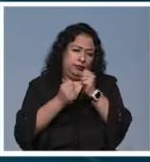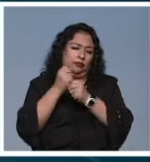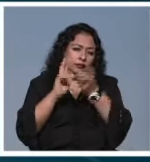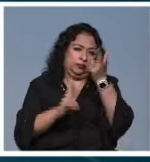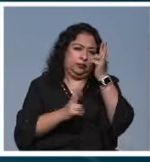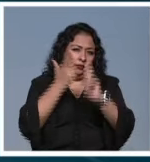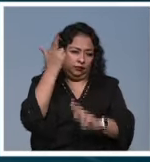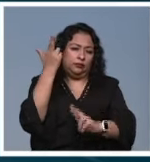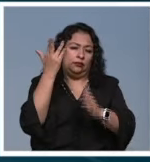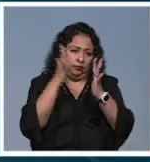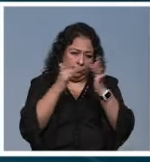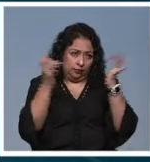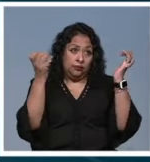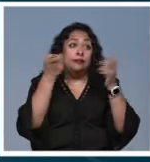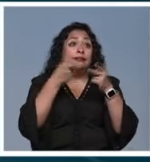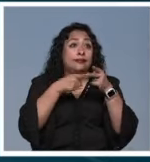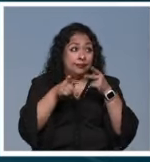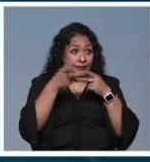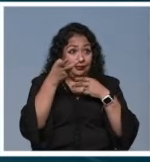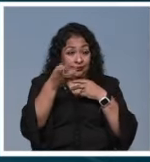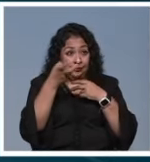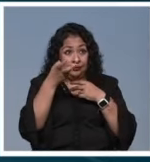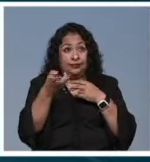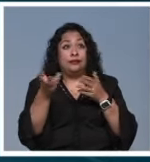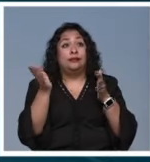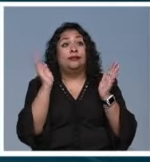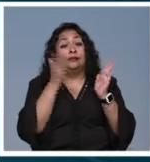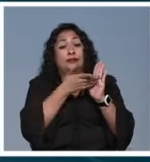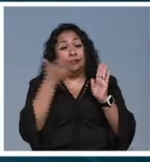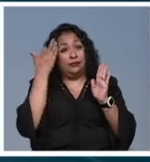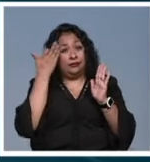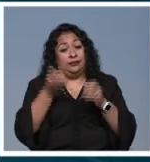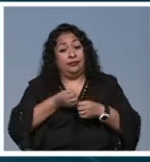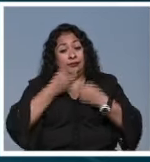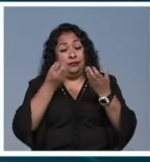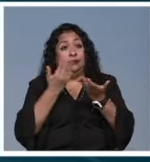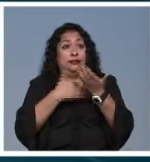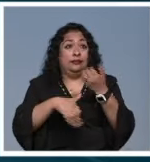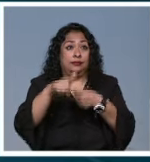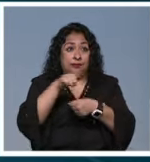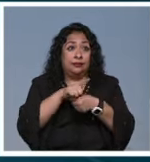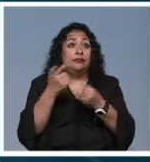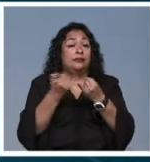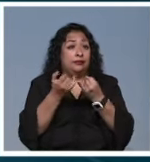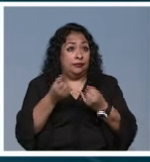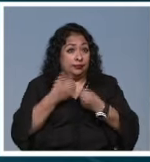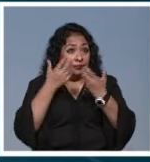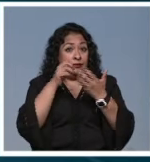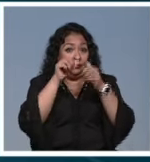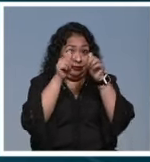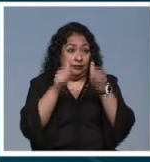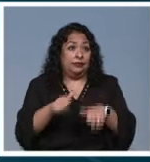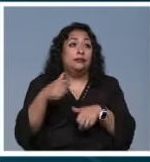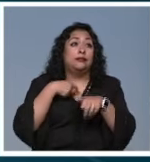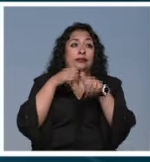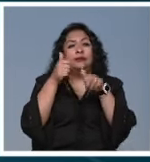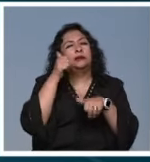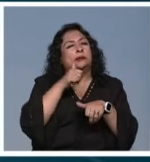Francesa. Entonces, bueno, pues ahí inicia todo un periodo de manifestaciones sociales que también se manifiestan en las artes.